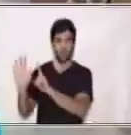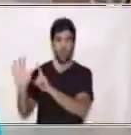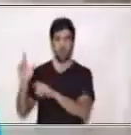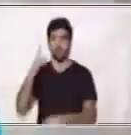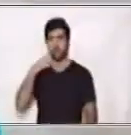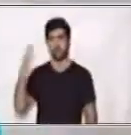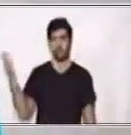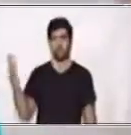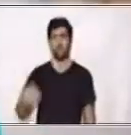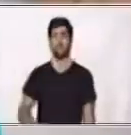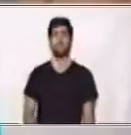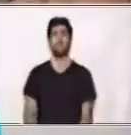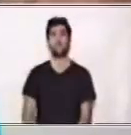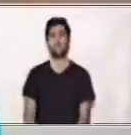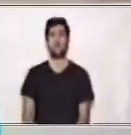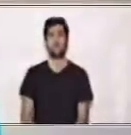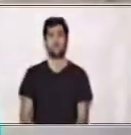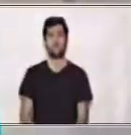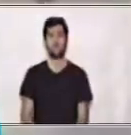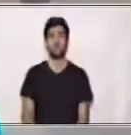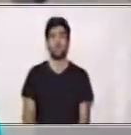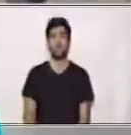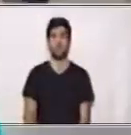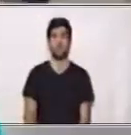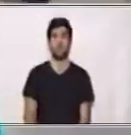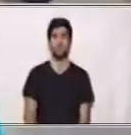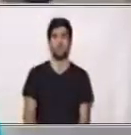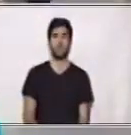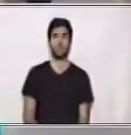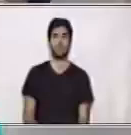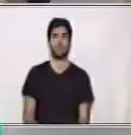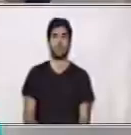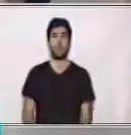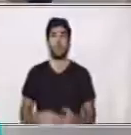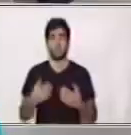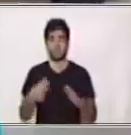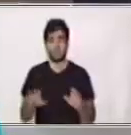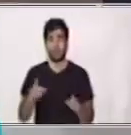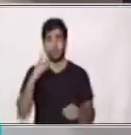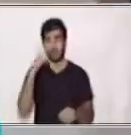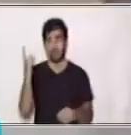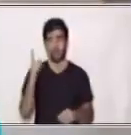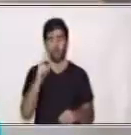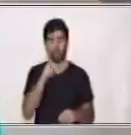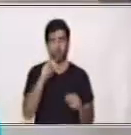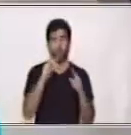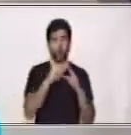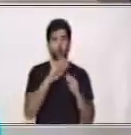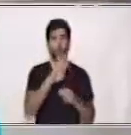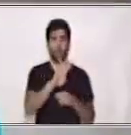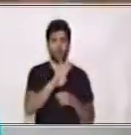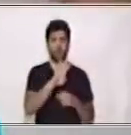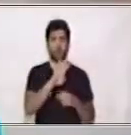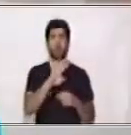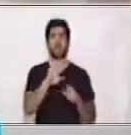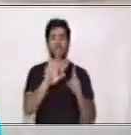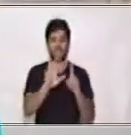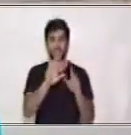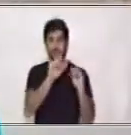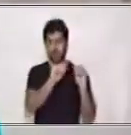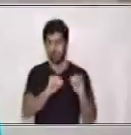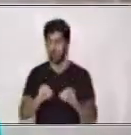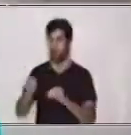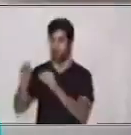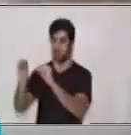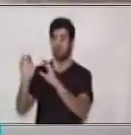menos 6. Vea, el 4 que teníamos la cantidad conocida, Y el 6, que era cantidad conocida, los